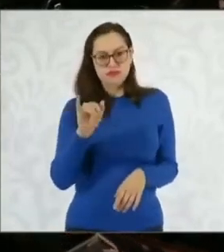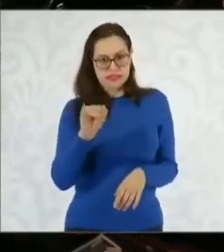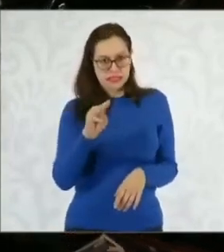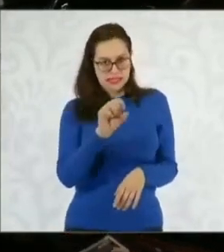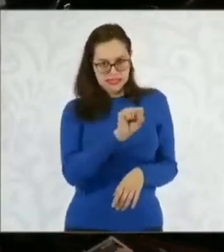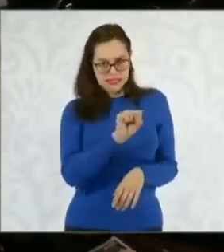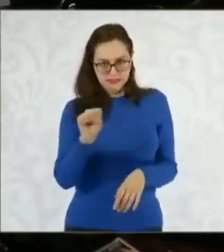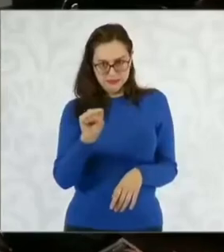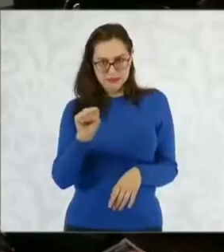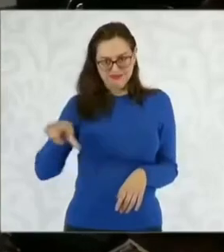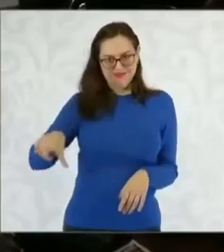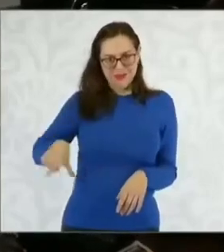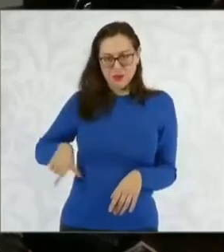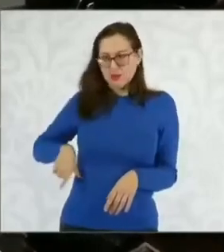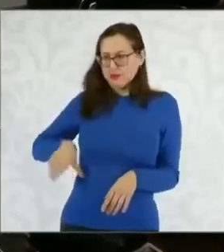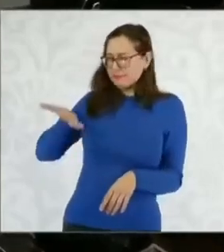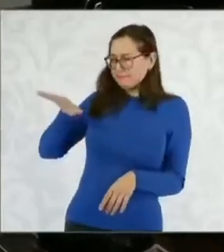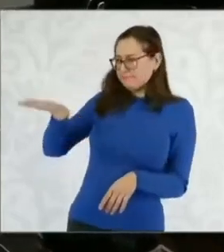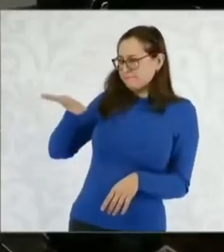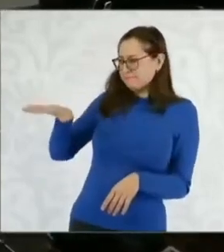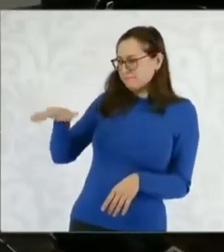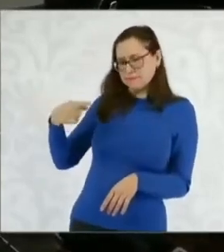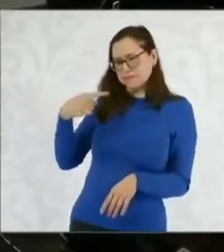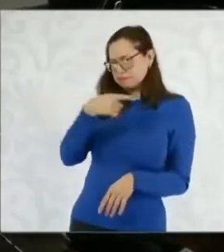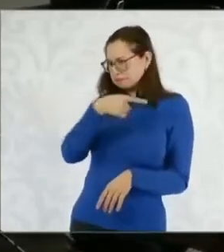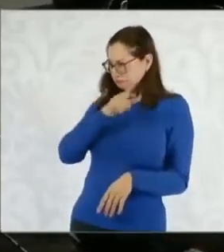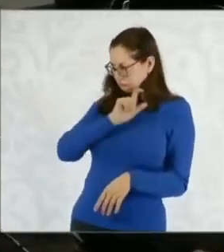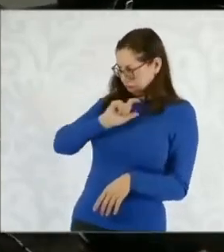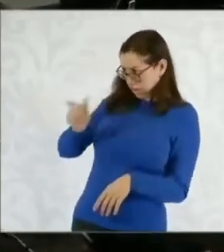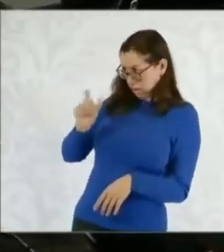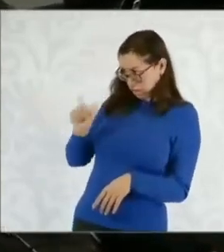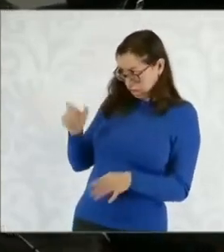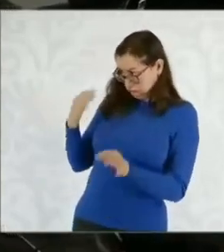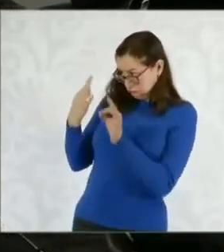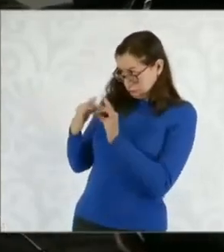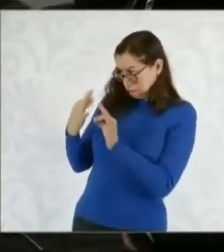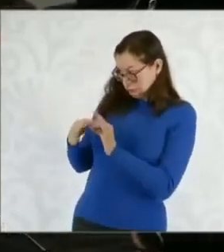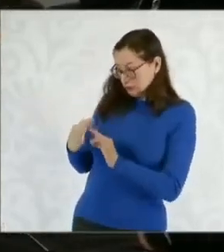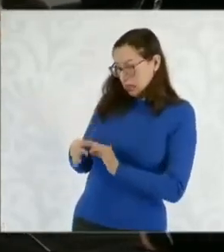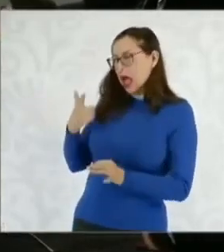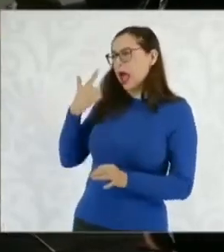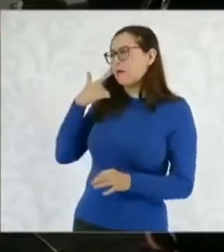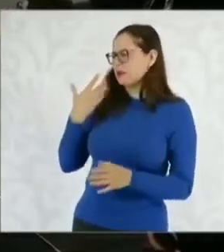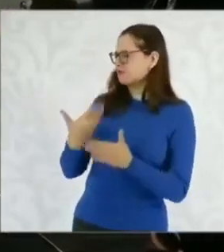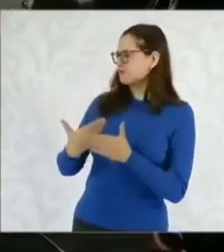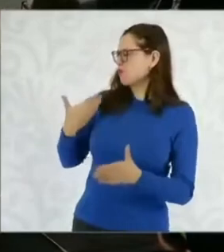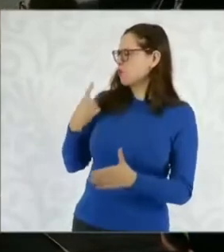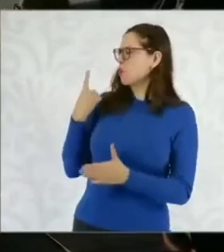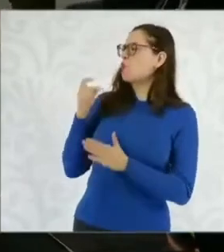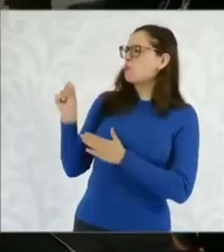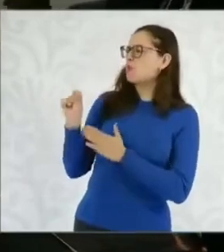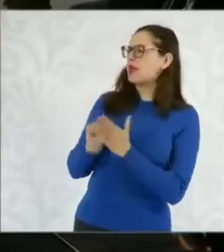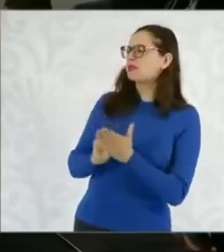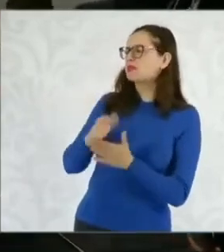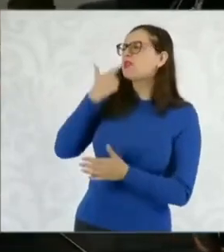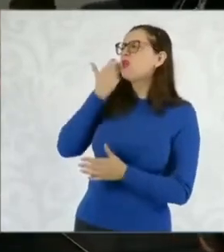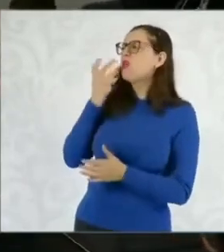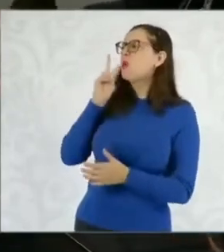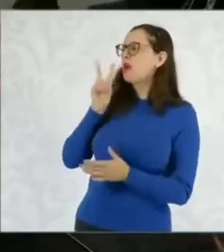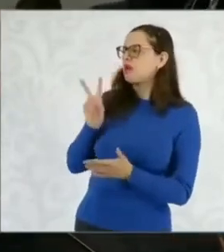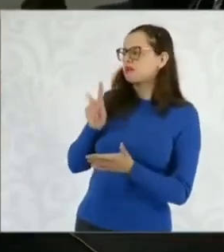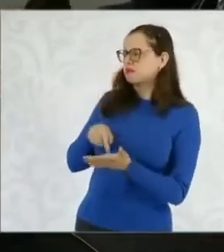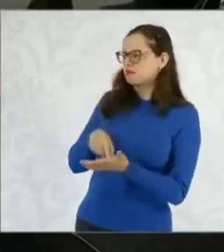saber cuántos días del mes anterior lo tuvo su empleador